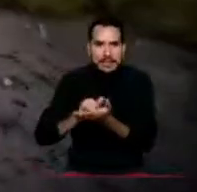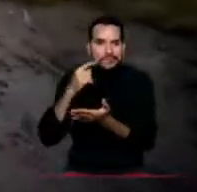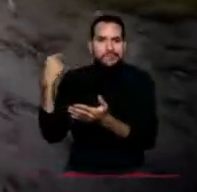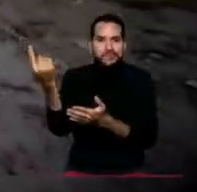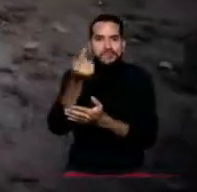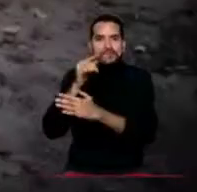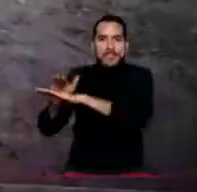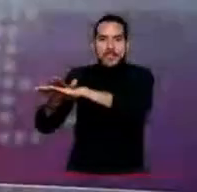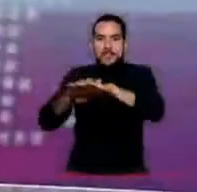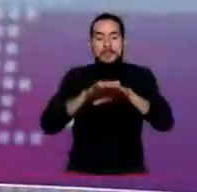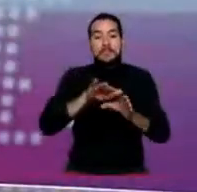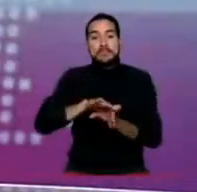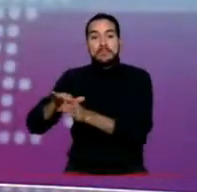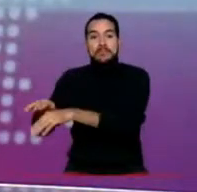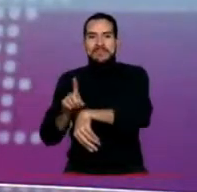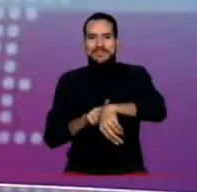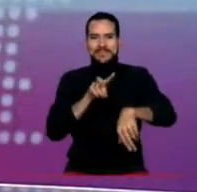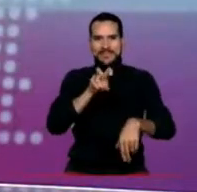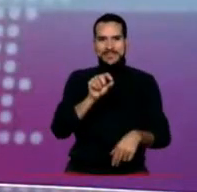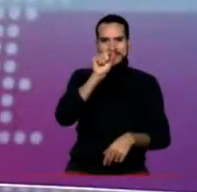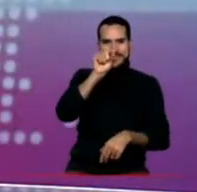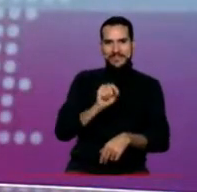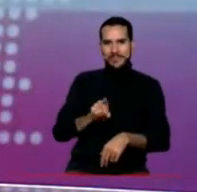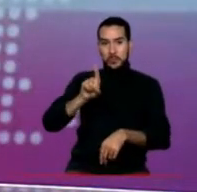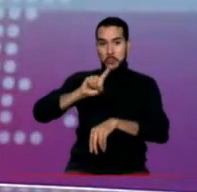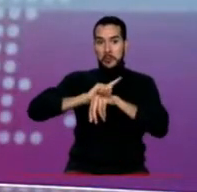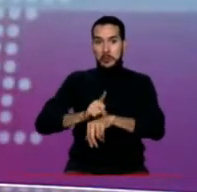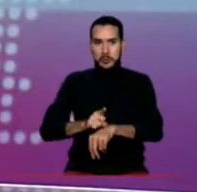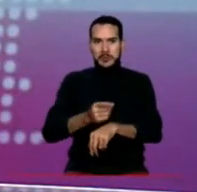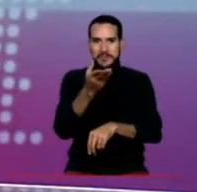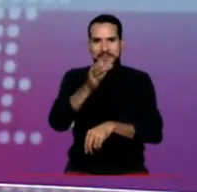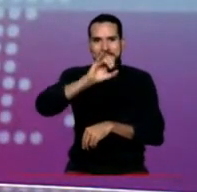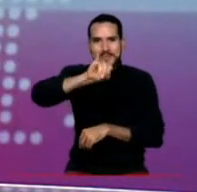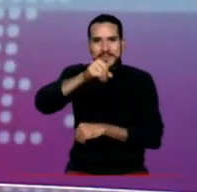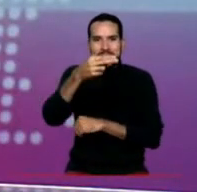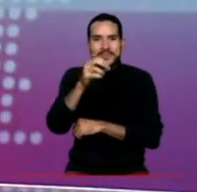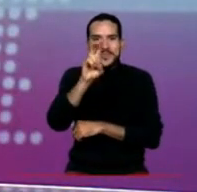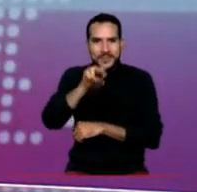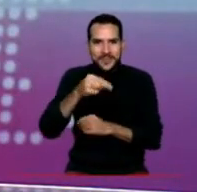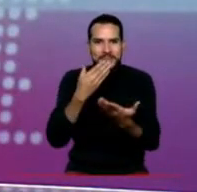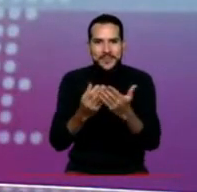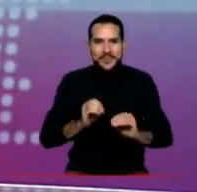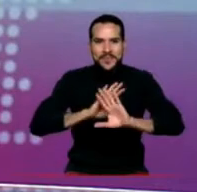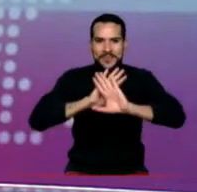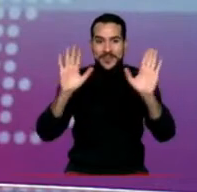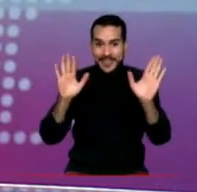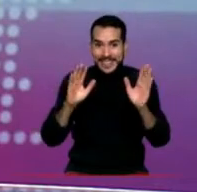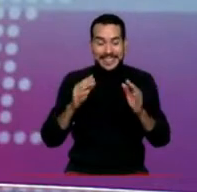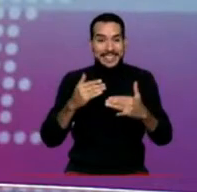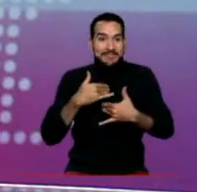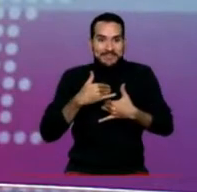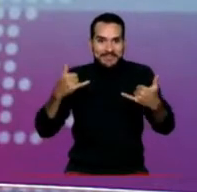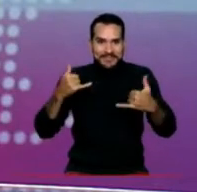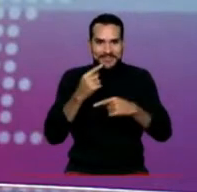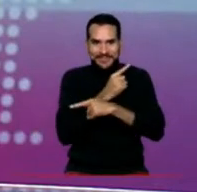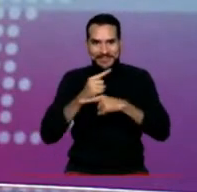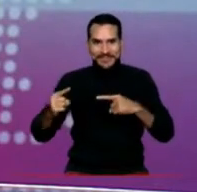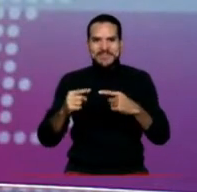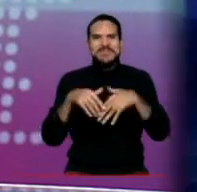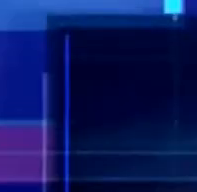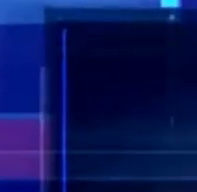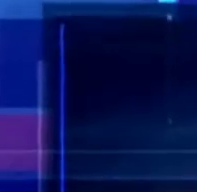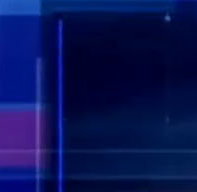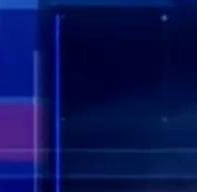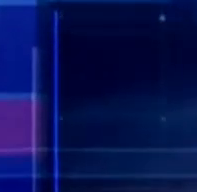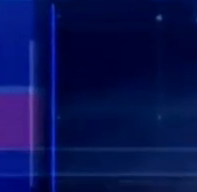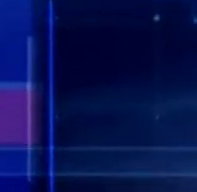Siete de la mañana, un minuto. John Alex Henao, muy buenos días. Feliz comienzo de semana, John Alex. ¿Dónde se encuentra y qué nos tiene para hoy?